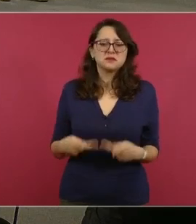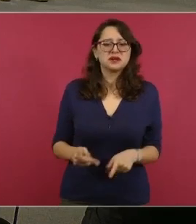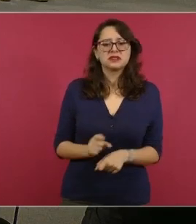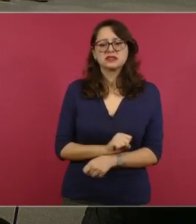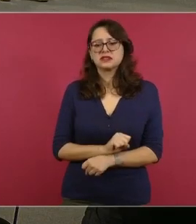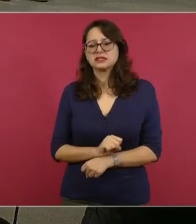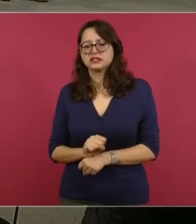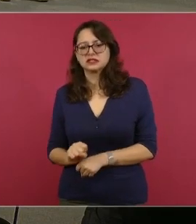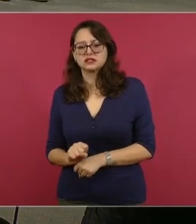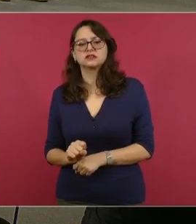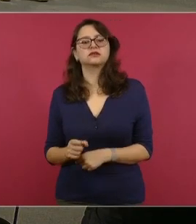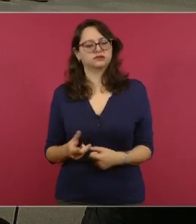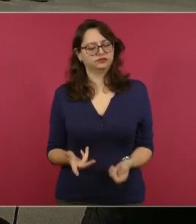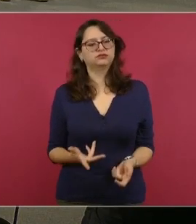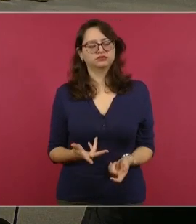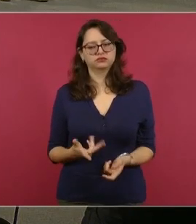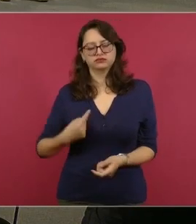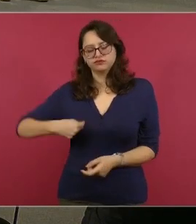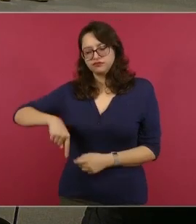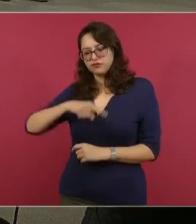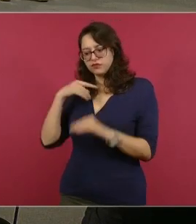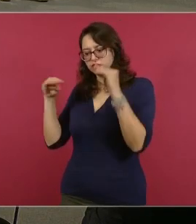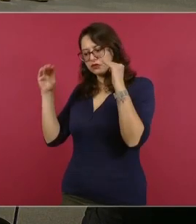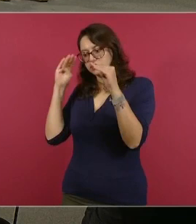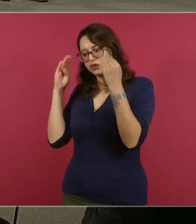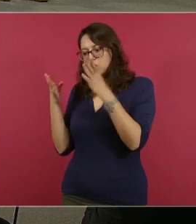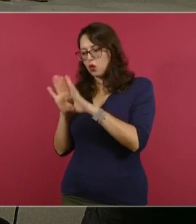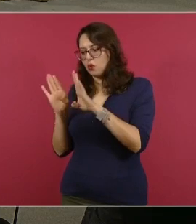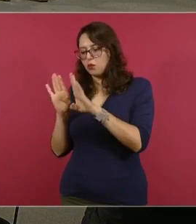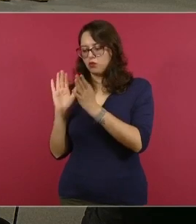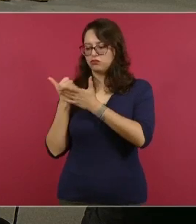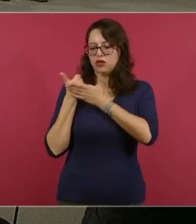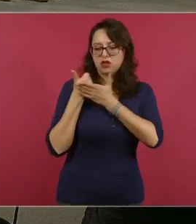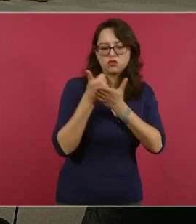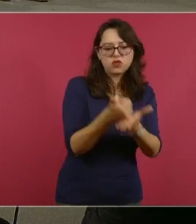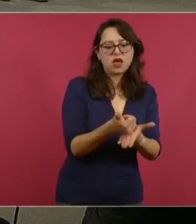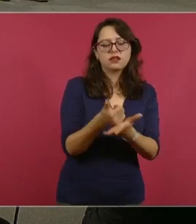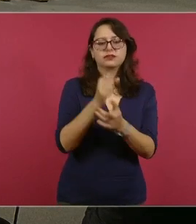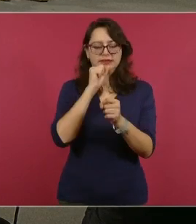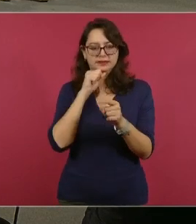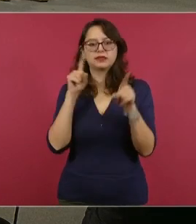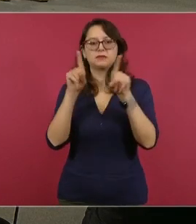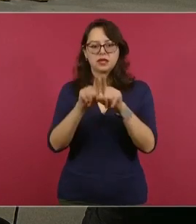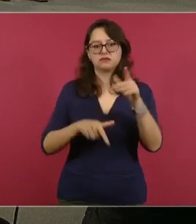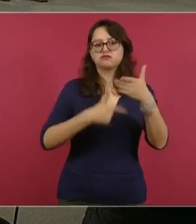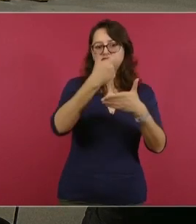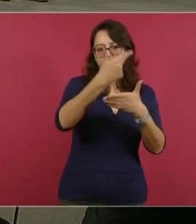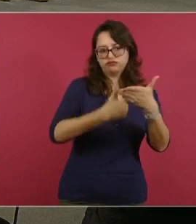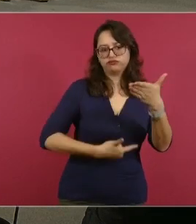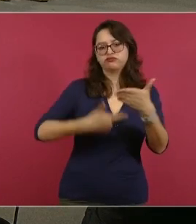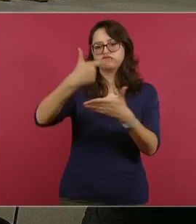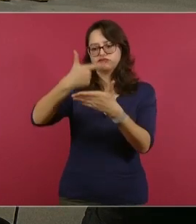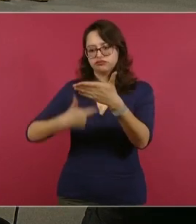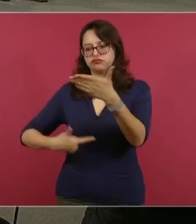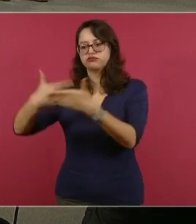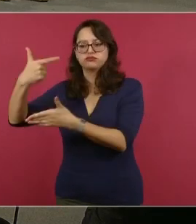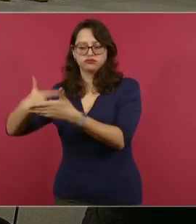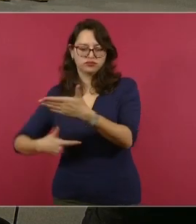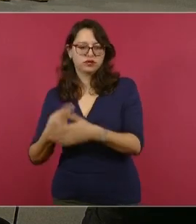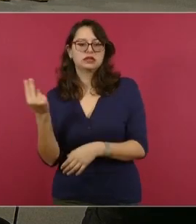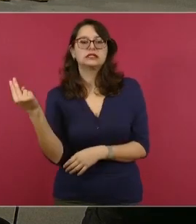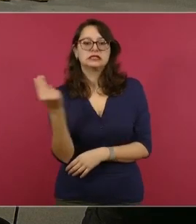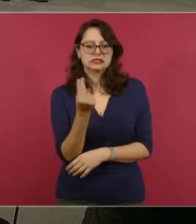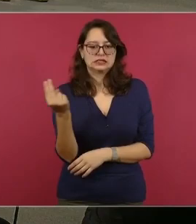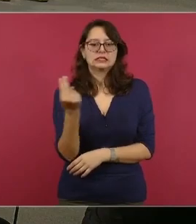Vamos a buscar un mecanismo para ayudarlos, Para eso va a ser también el censo,